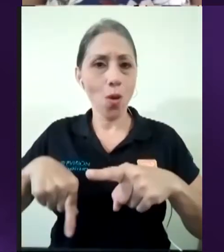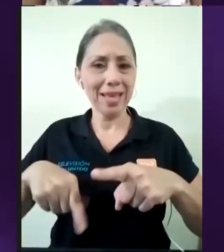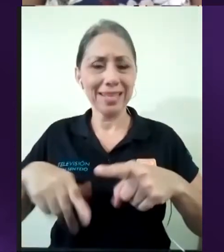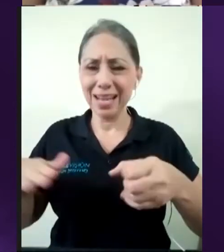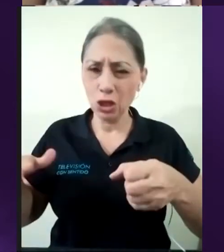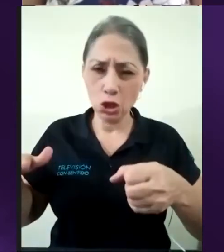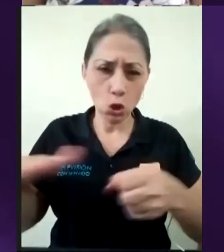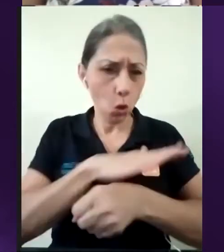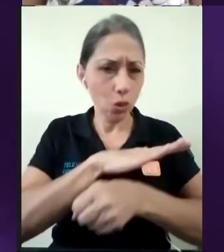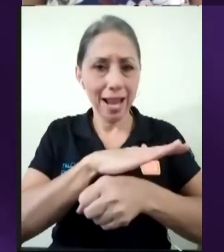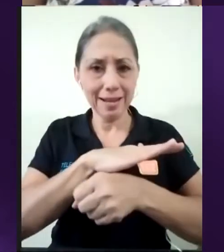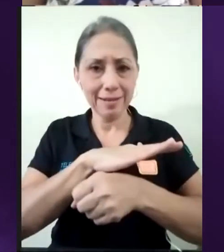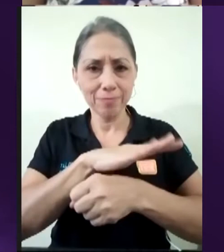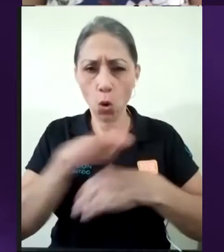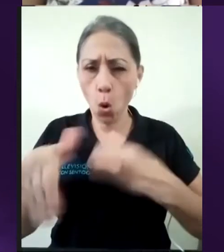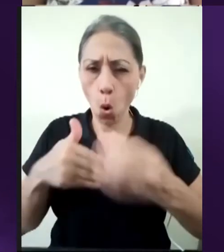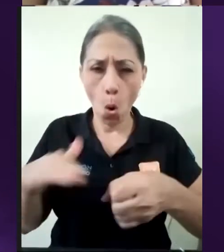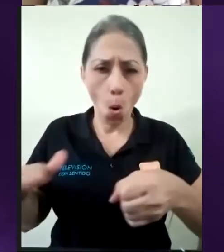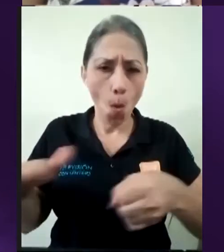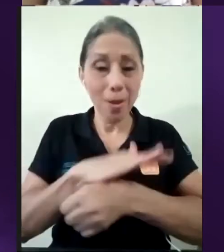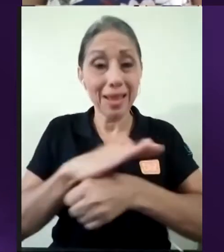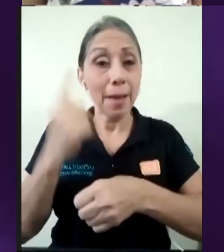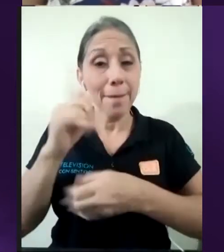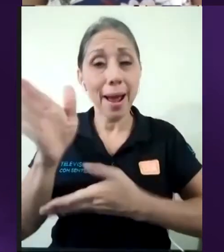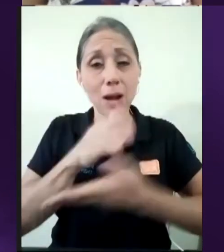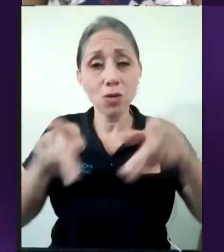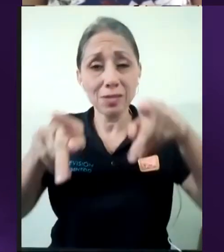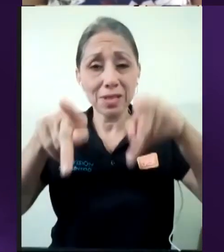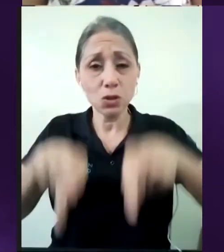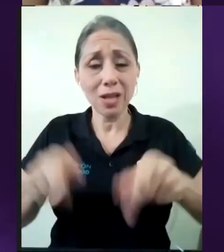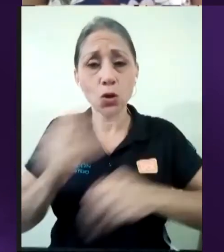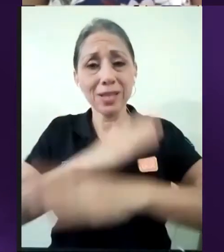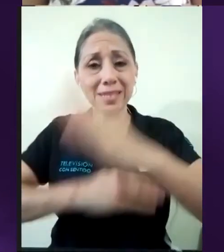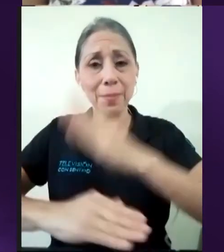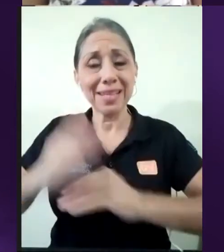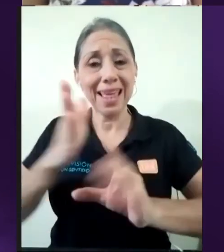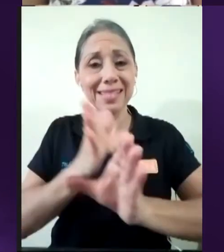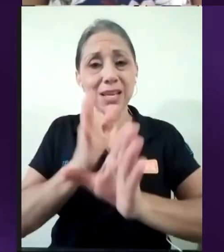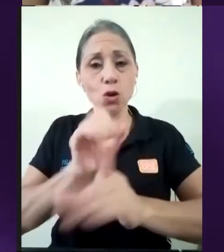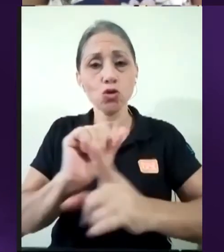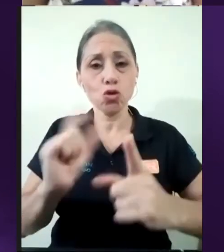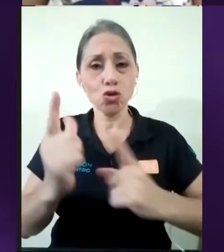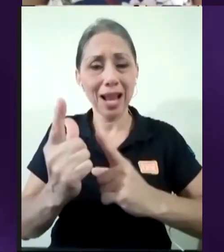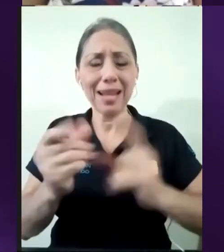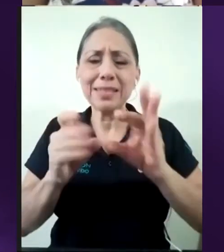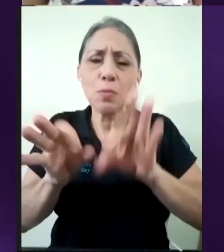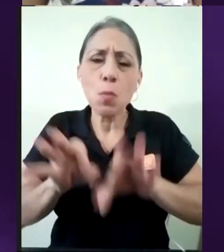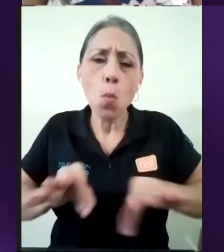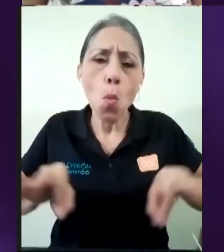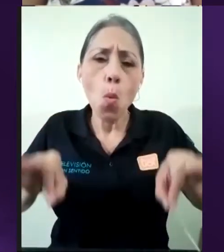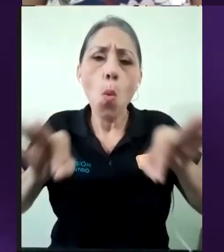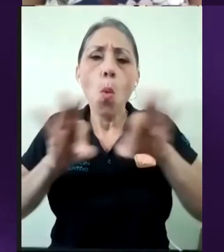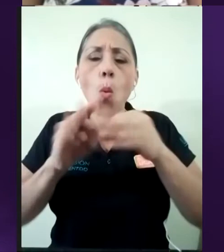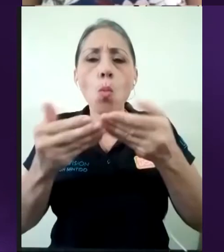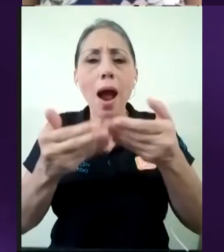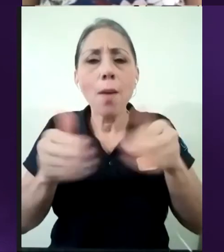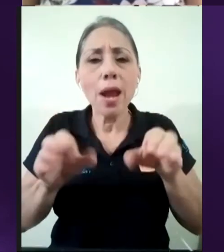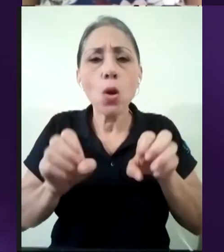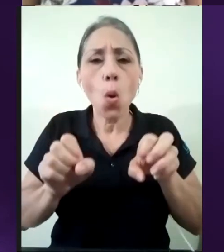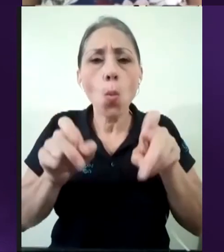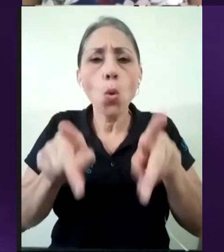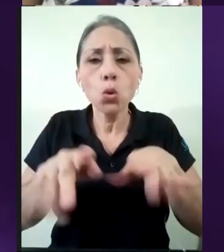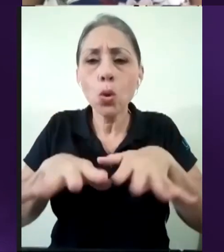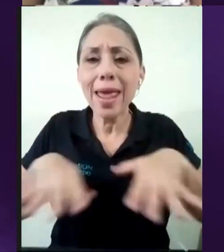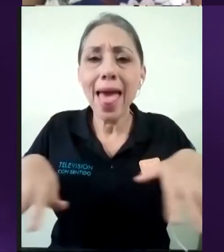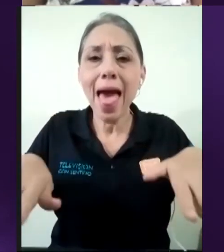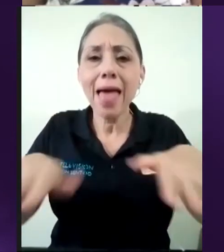población con discapacidad psicosocial. De ahí la importancia de la apertura de espacios públicos abiertos